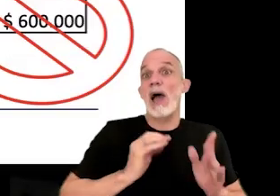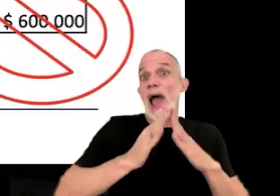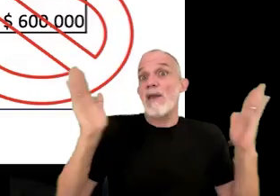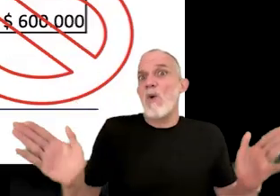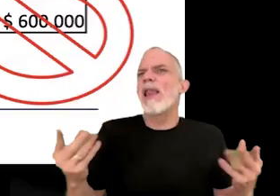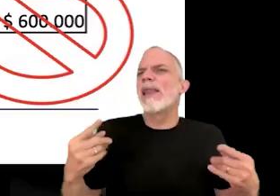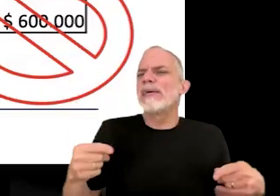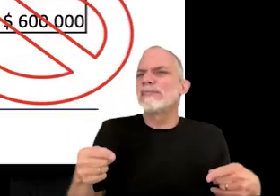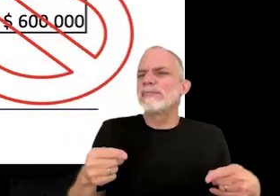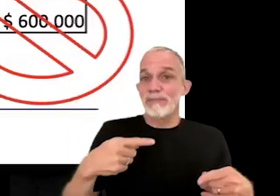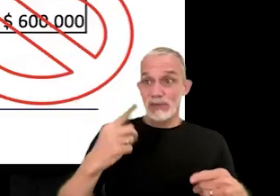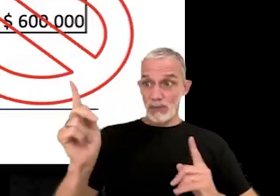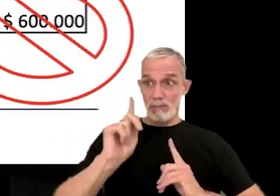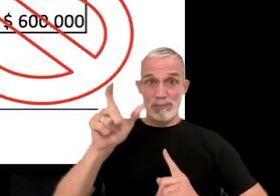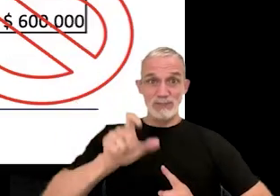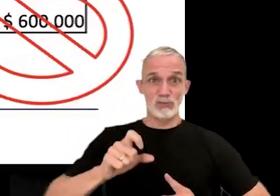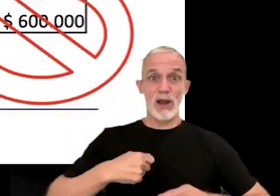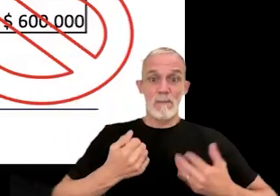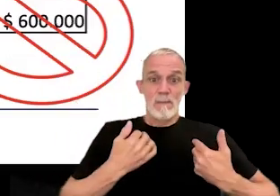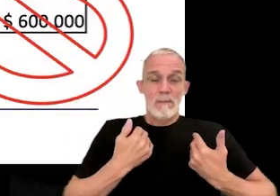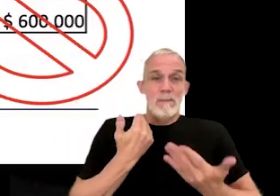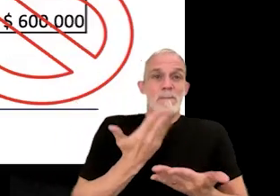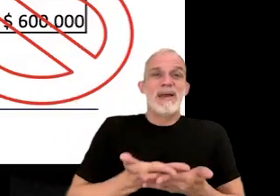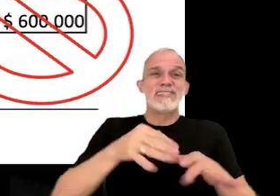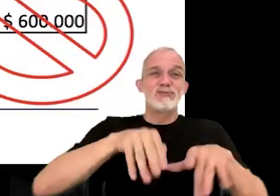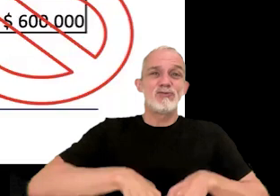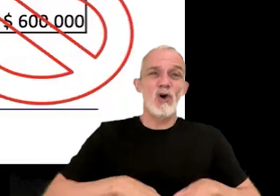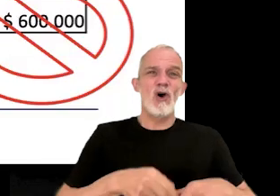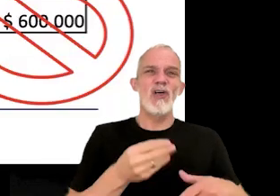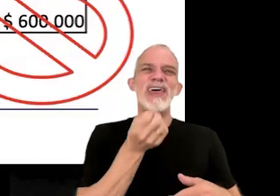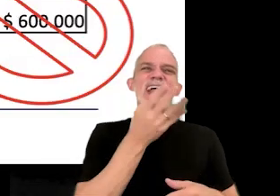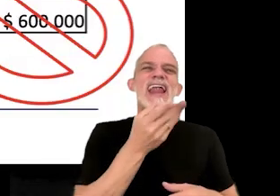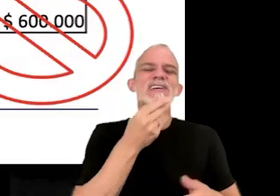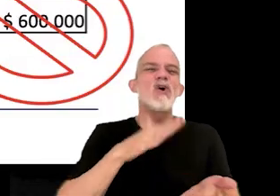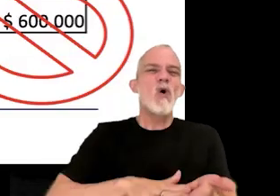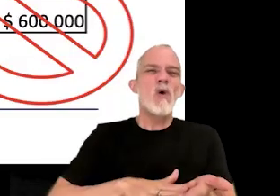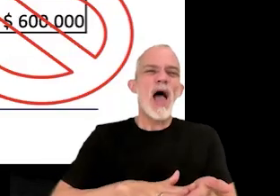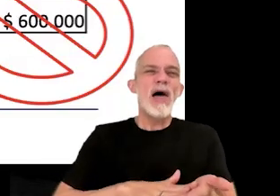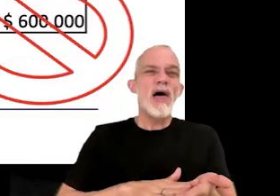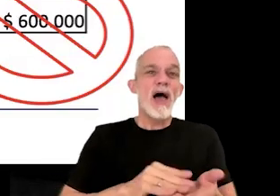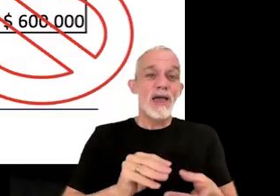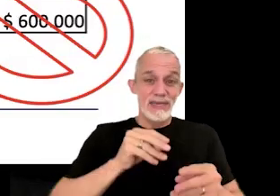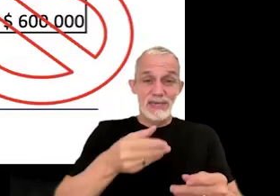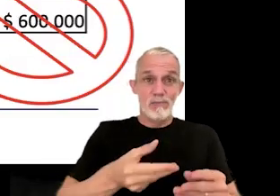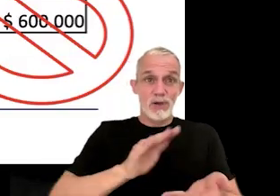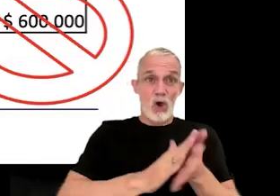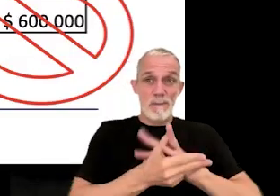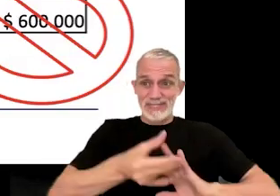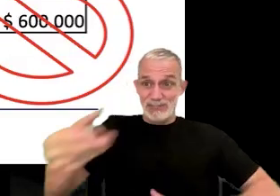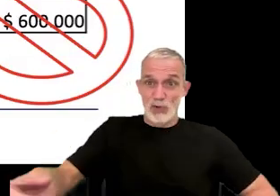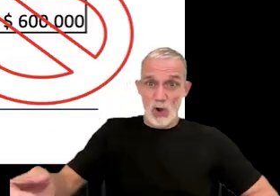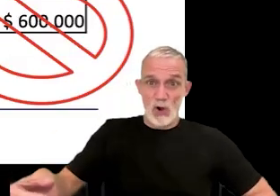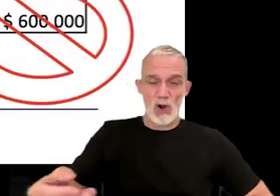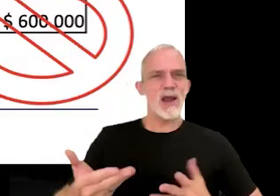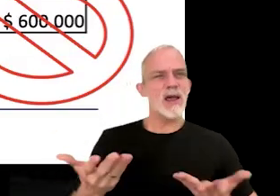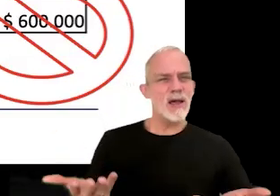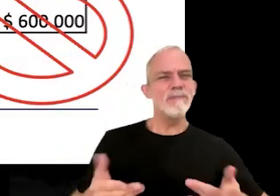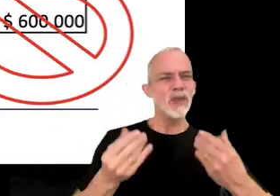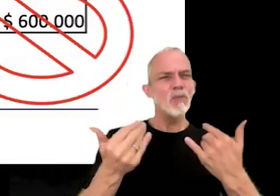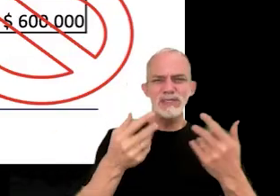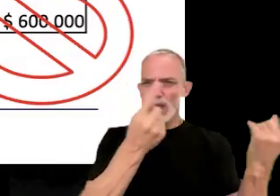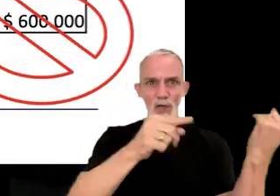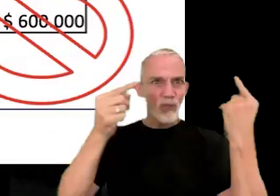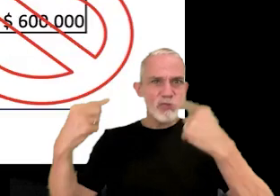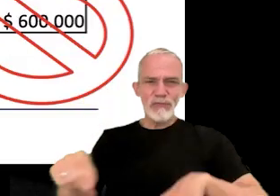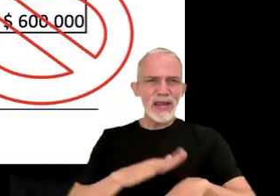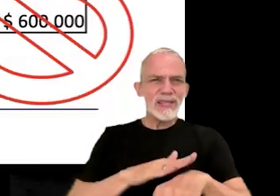el contribuyente presentó la declaración jurada y la compensación? Incluso en estos casos podrían ser hasta diferentes